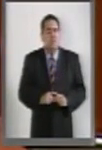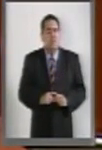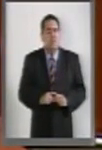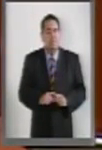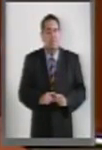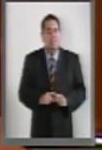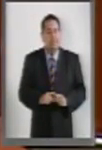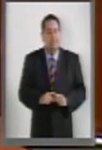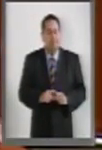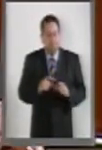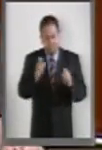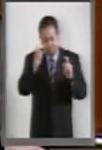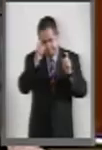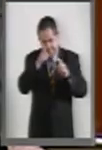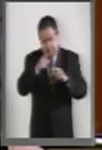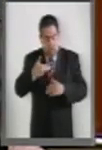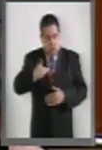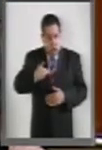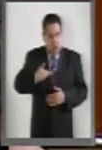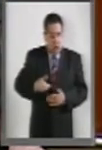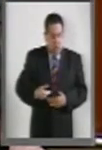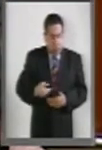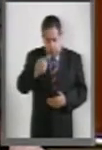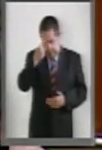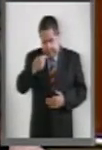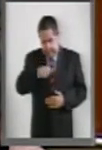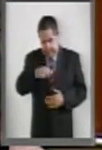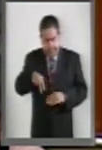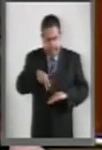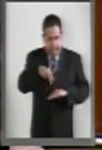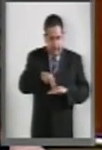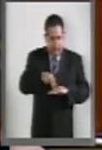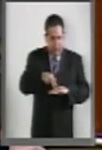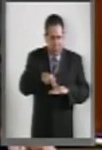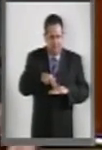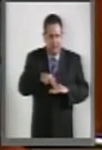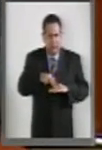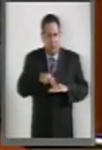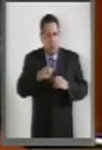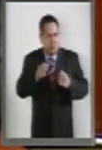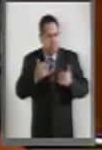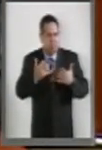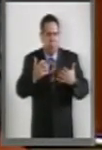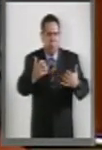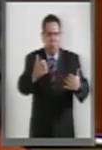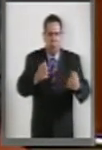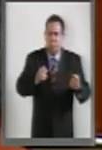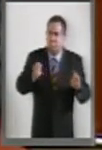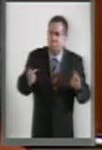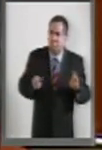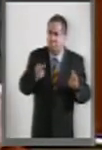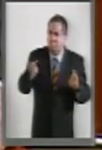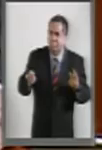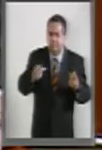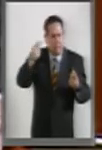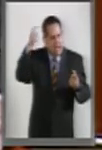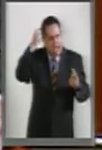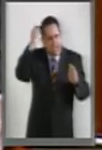para un servidor, frente a tanta pregunta que seguramente